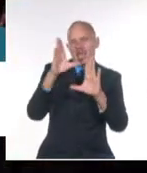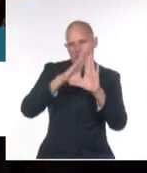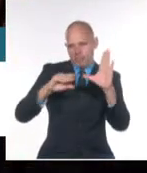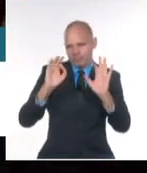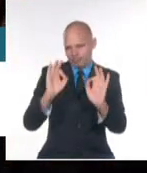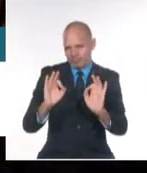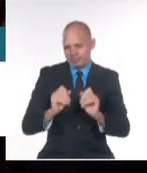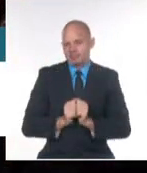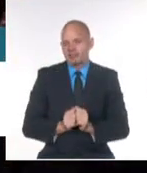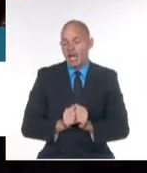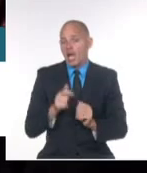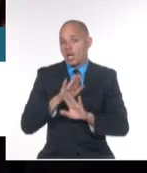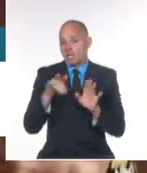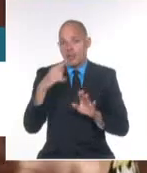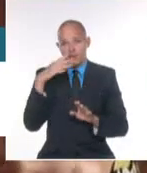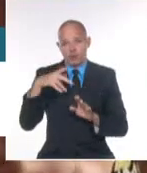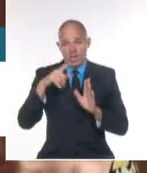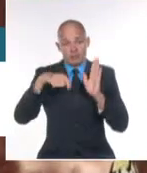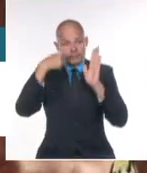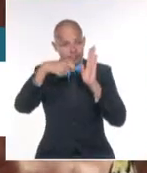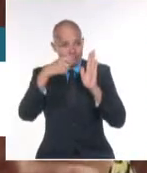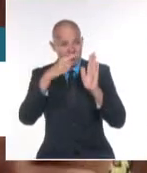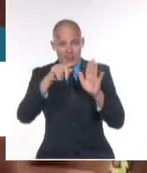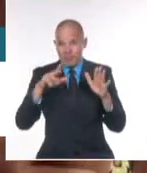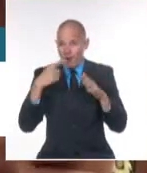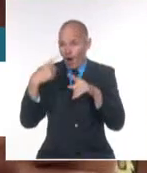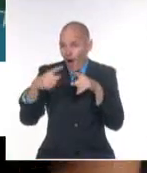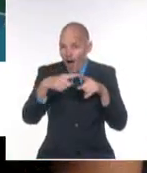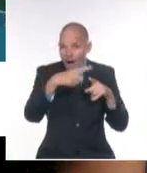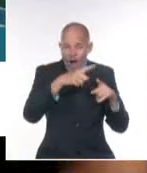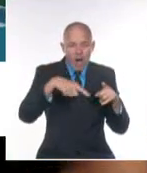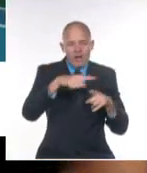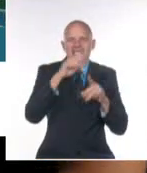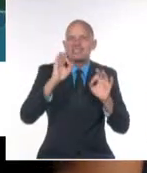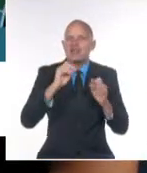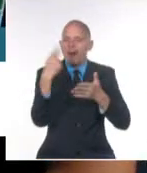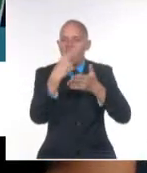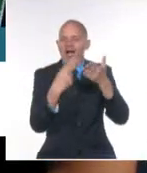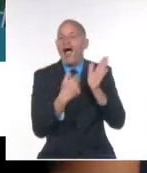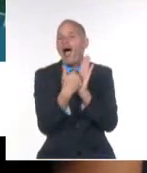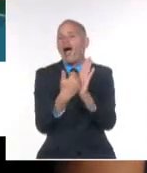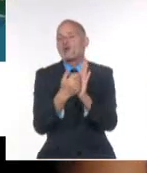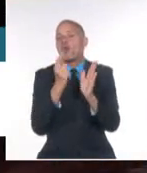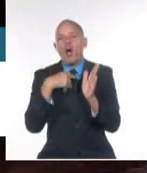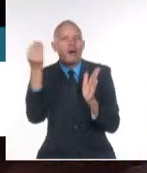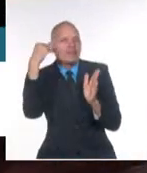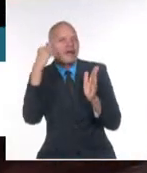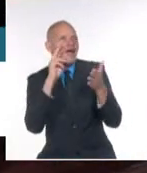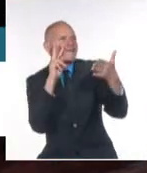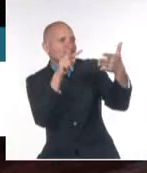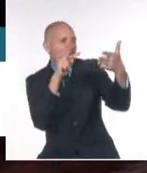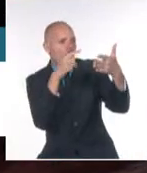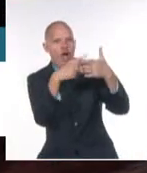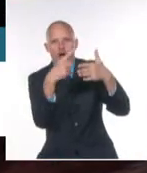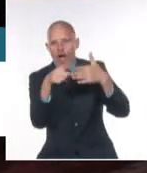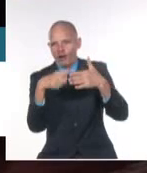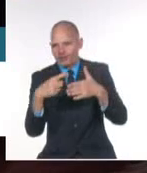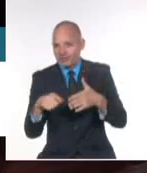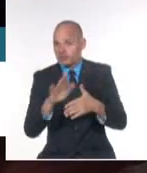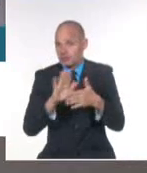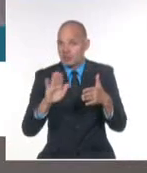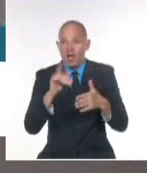obras cinematográficas desde esta concepción artística, así como el trabajo de los diseñadores, fue expuesto por Sara